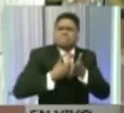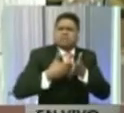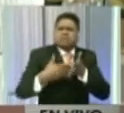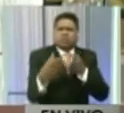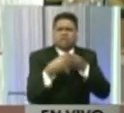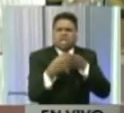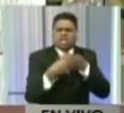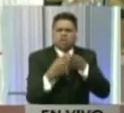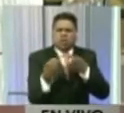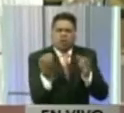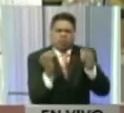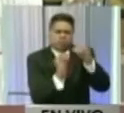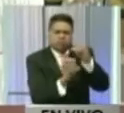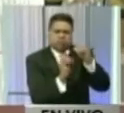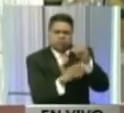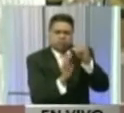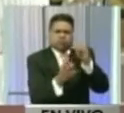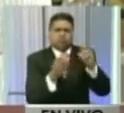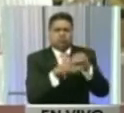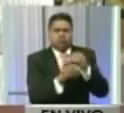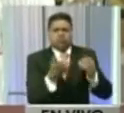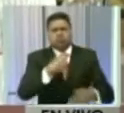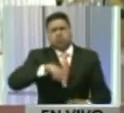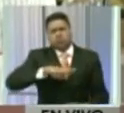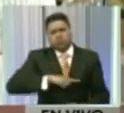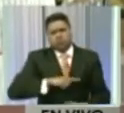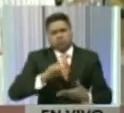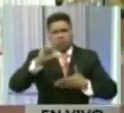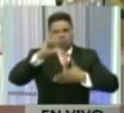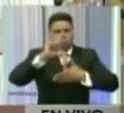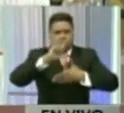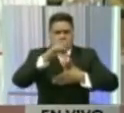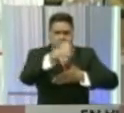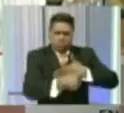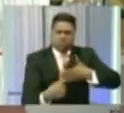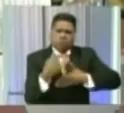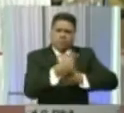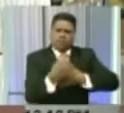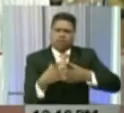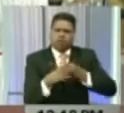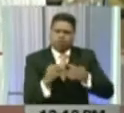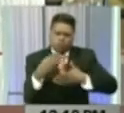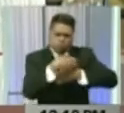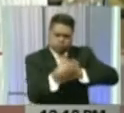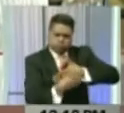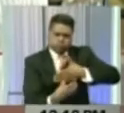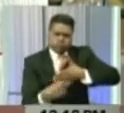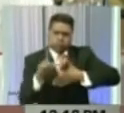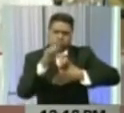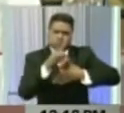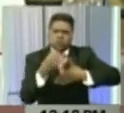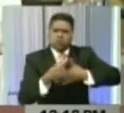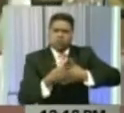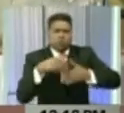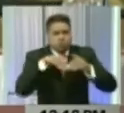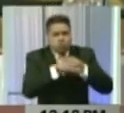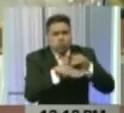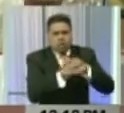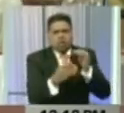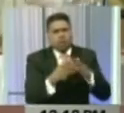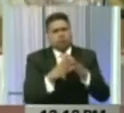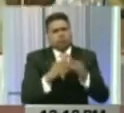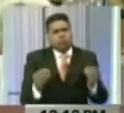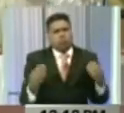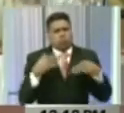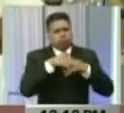en el Fondo Monetario Internacional por parte de los países latinoamericanos. Si se lo sacamos, le damos un gancho en el hígado, pero también sirve